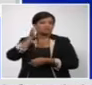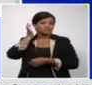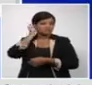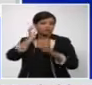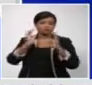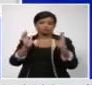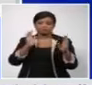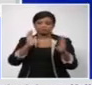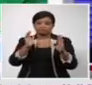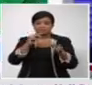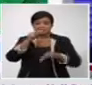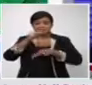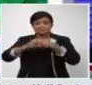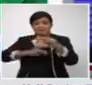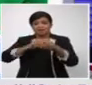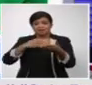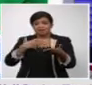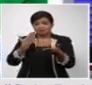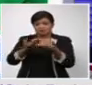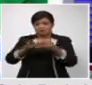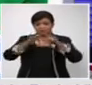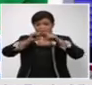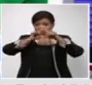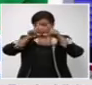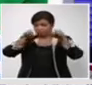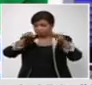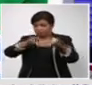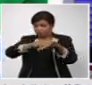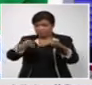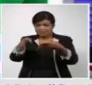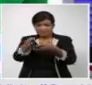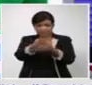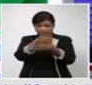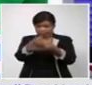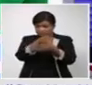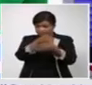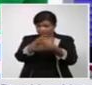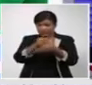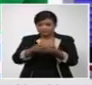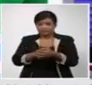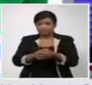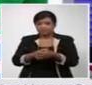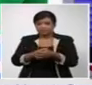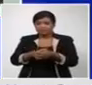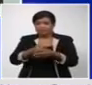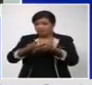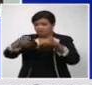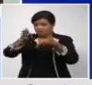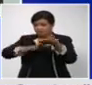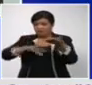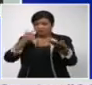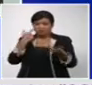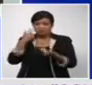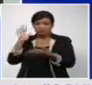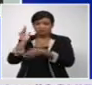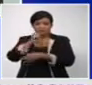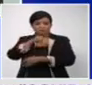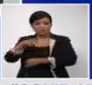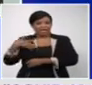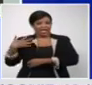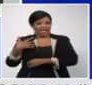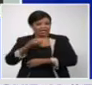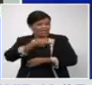procesaron muestras de todos los territorios, ponemos el gráfico que además me reclamaron porque ayer no lo había